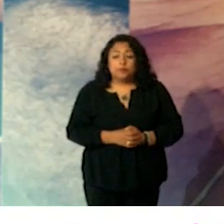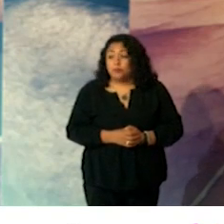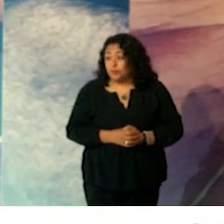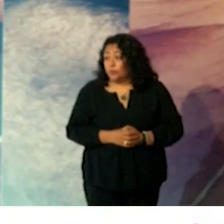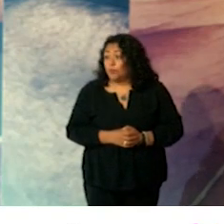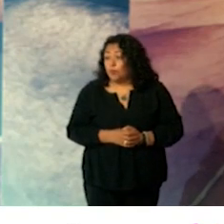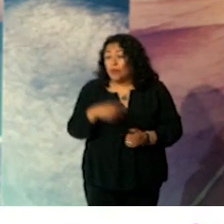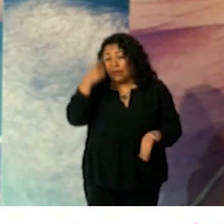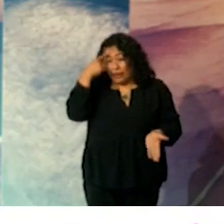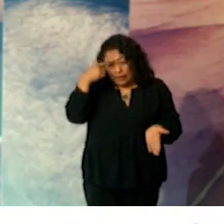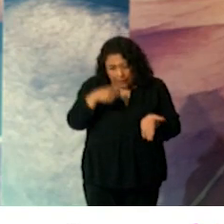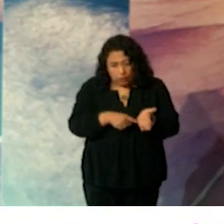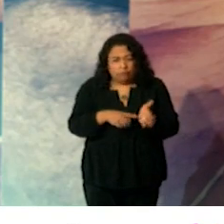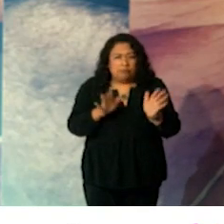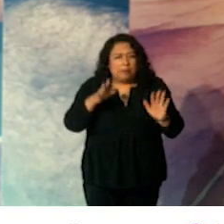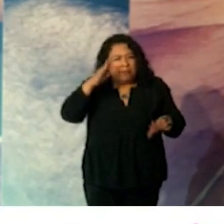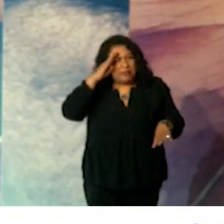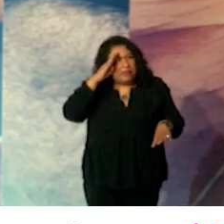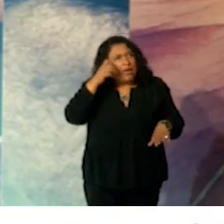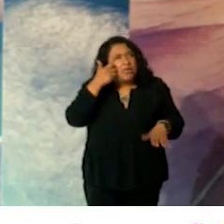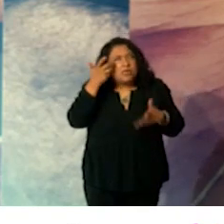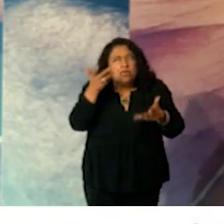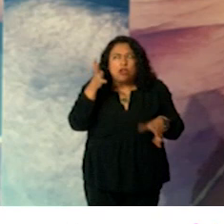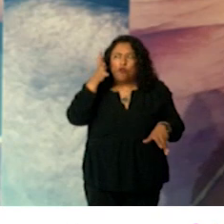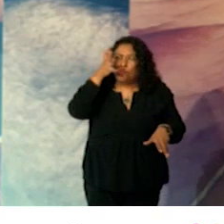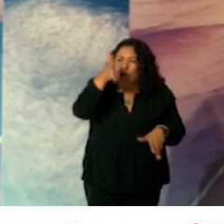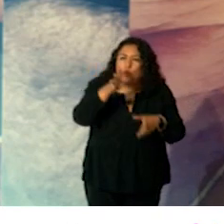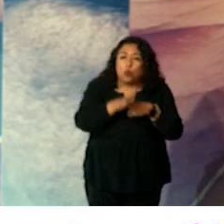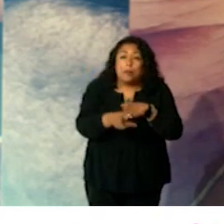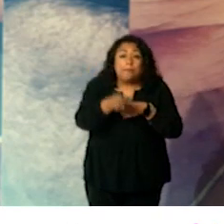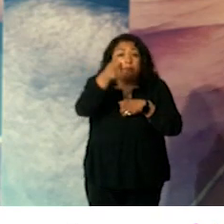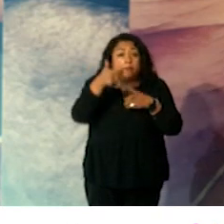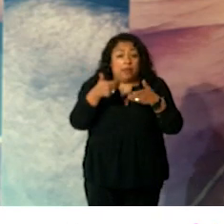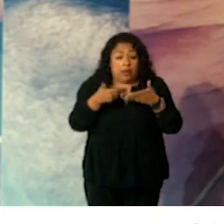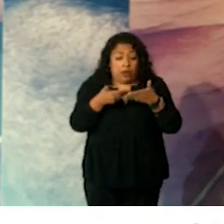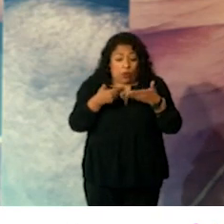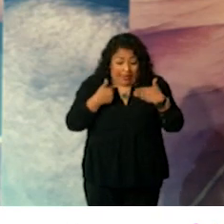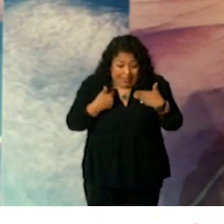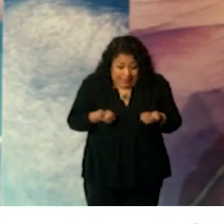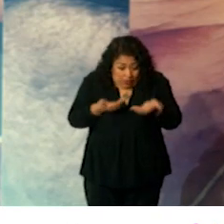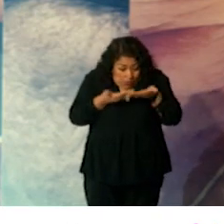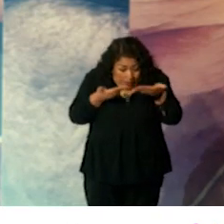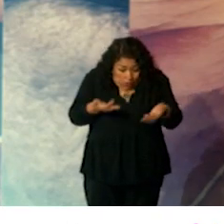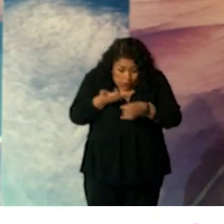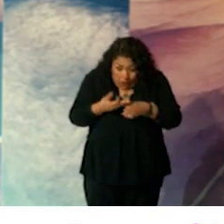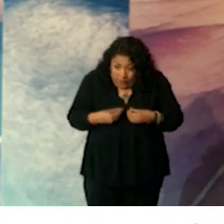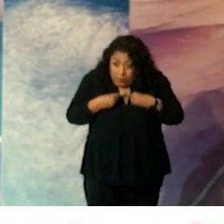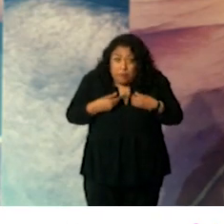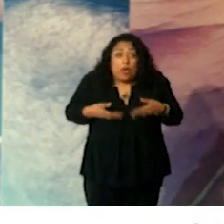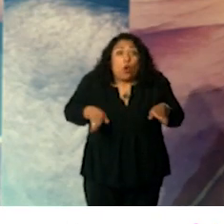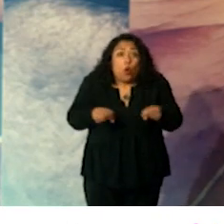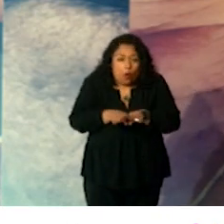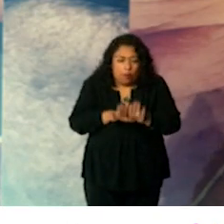Bueno, creo que para pensar en qué futuro es el que queremos, tenemos que entender bien cuál es el presente en el que vivimos. Y para eso a mí